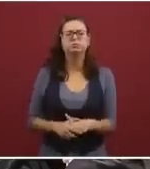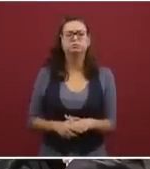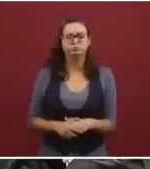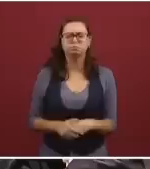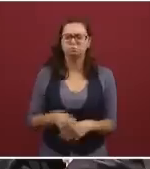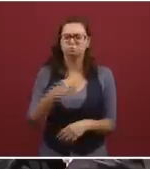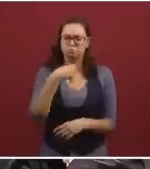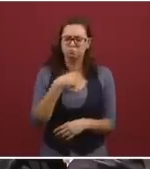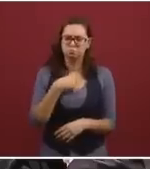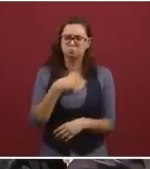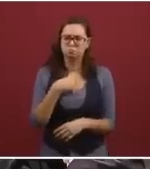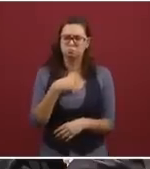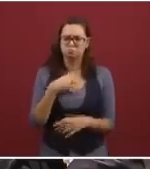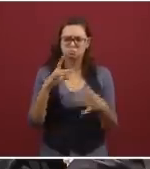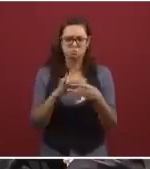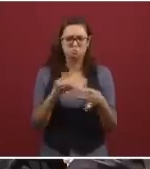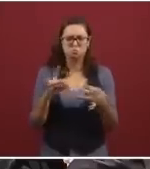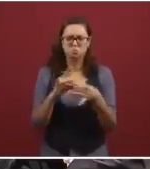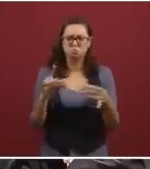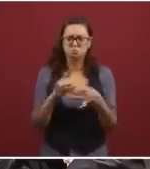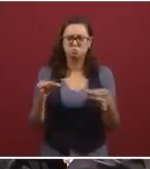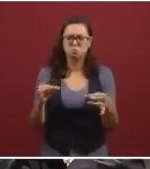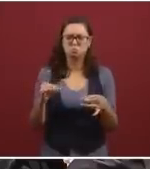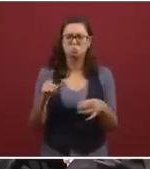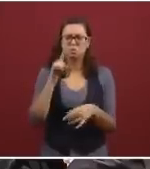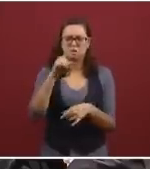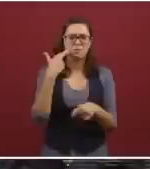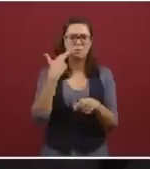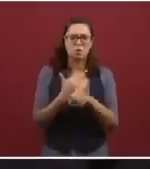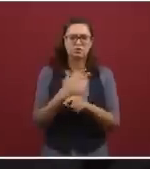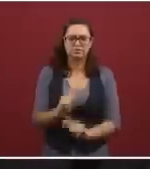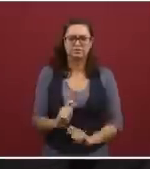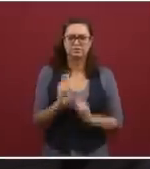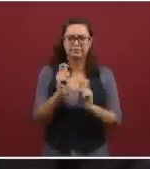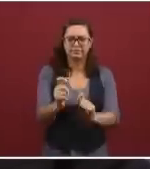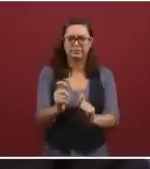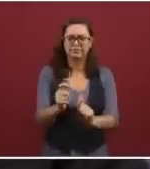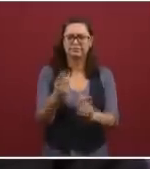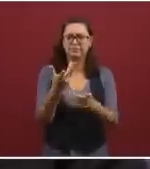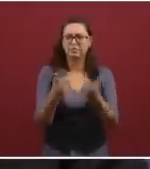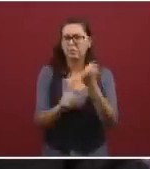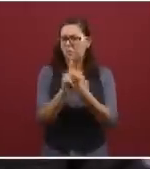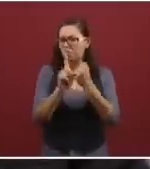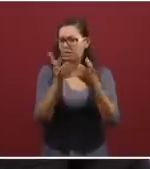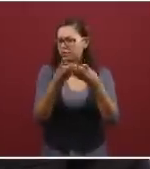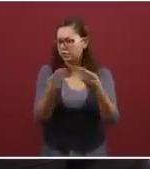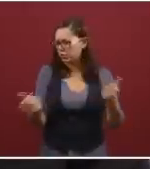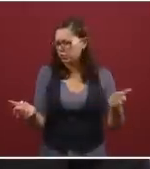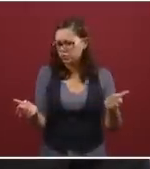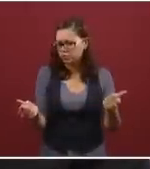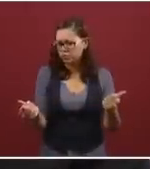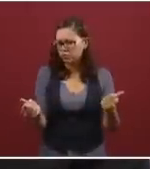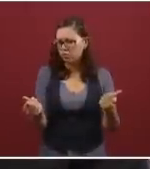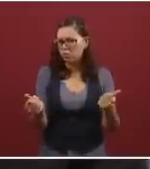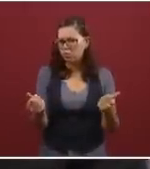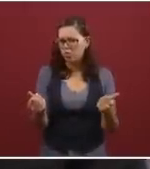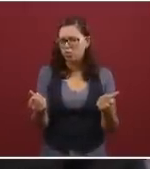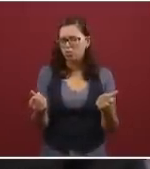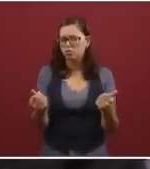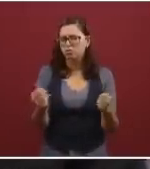hablé de que le encargaba yo la solución de el